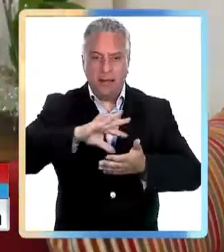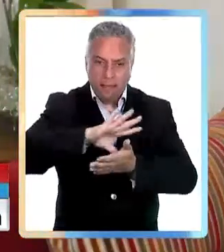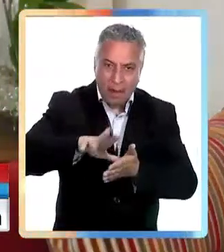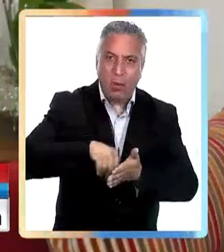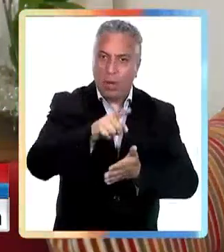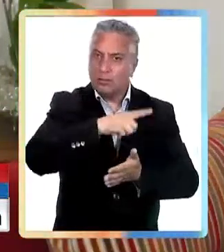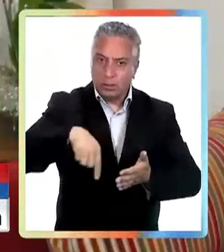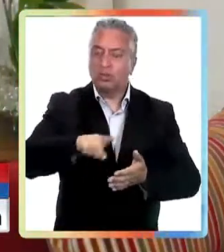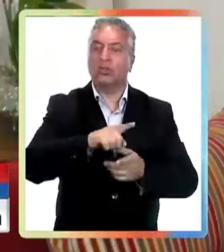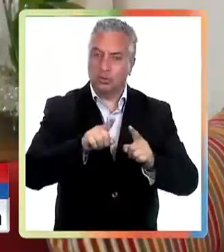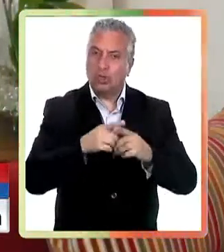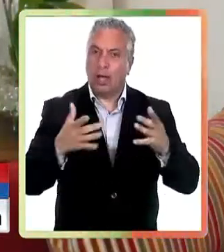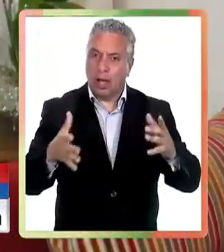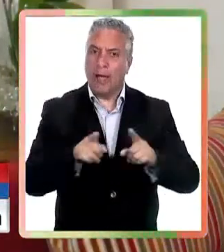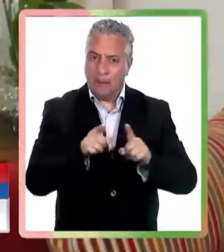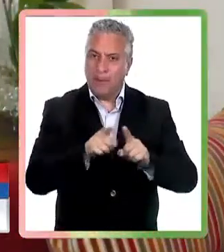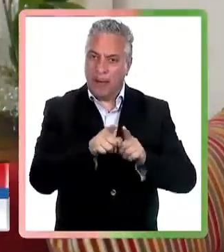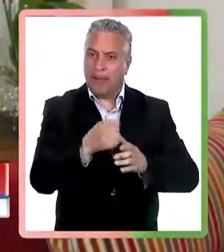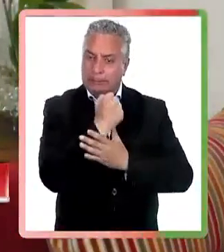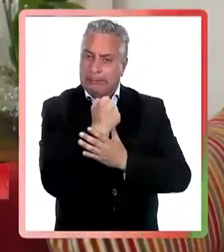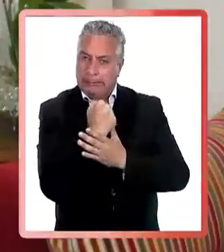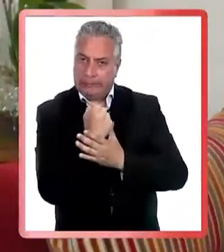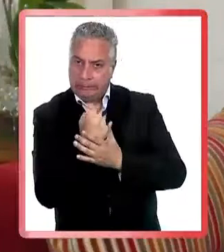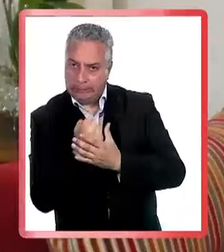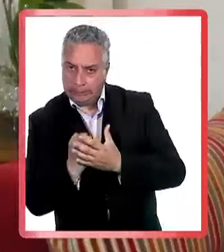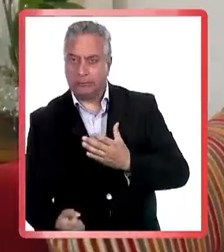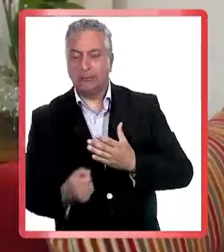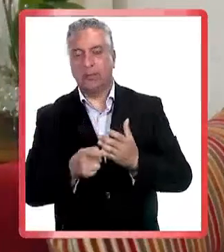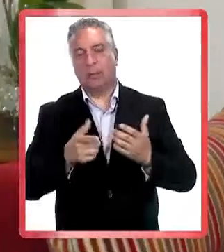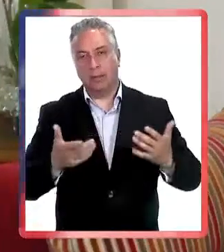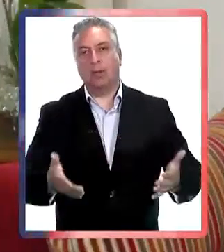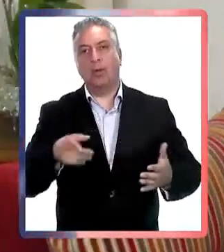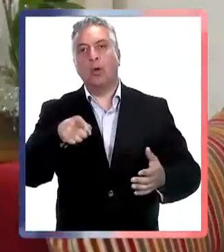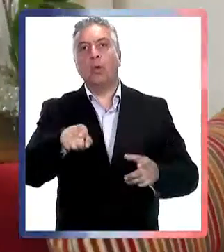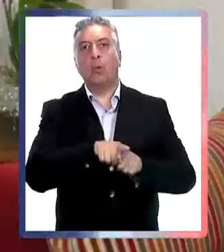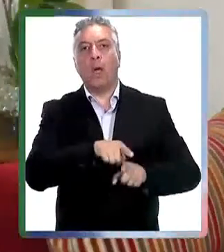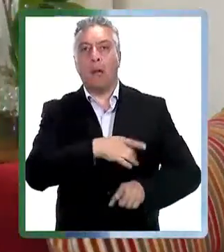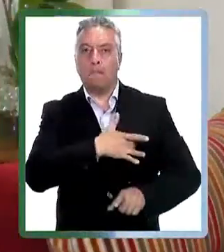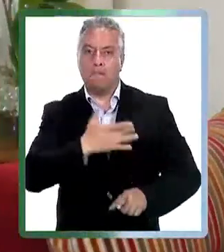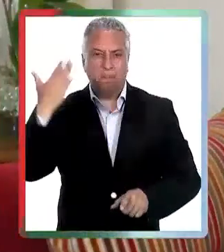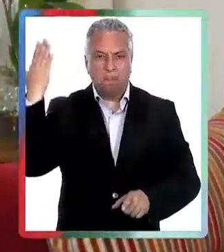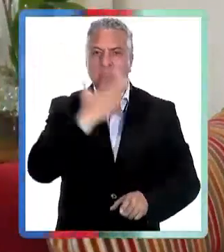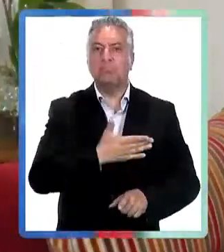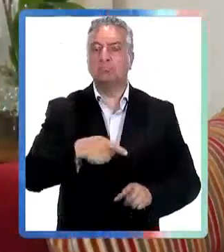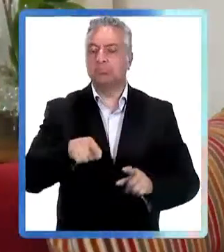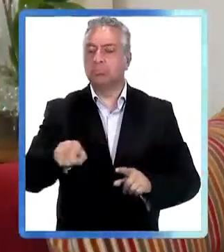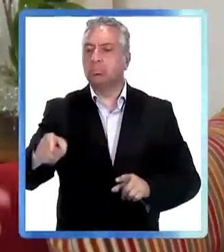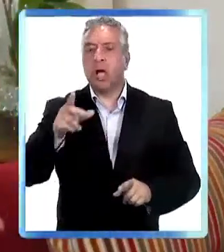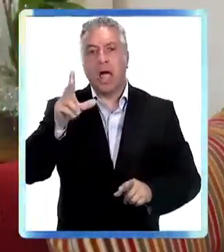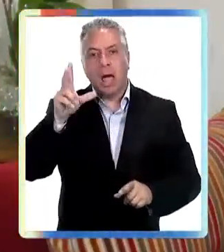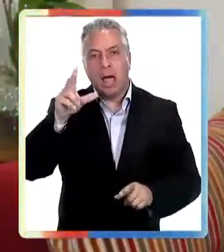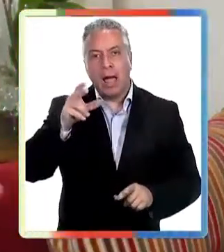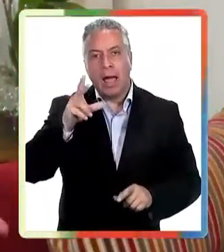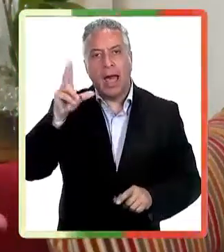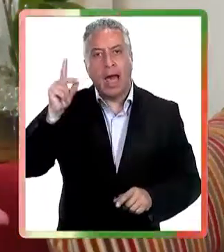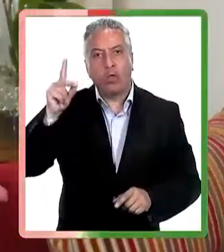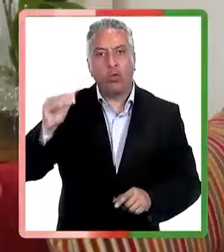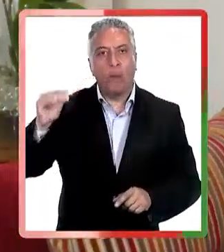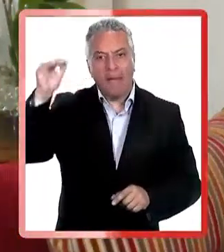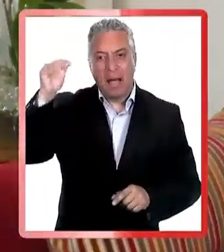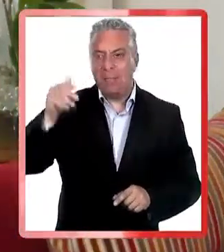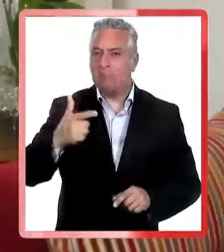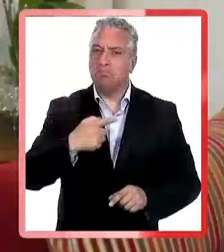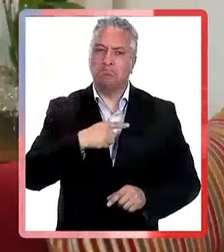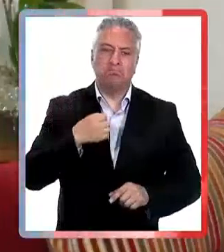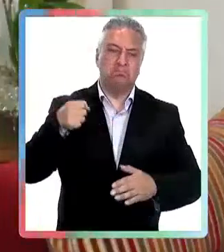común que uno ve no trepida en hacerle daño a un adulto mayor, a una señora, a jóvenes.